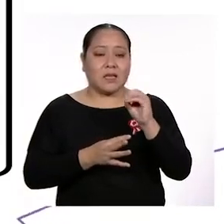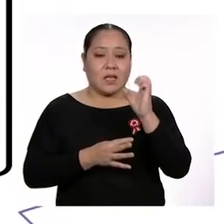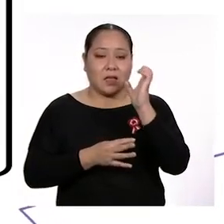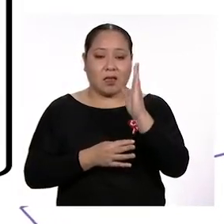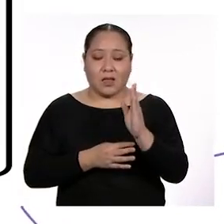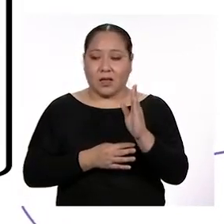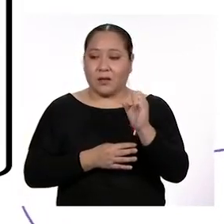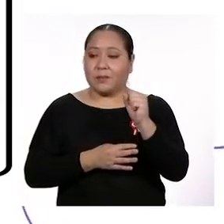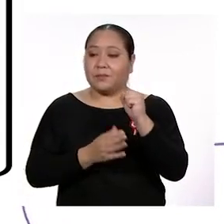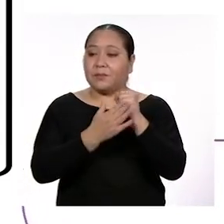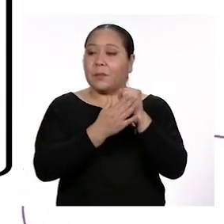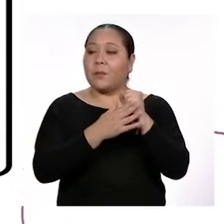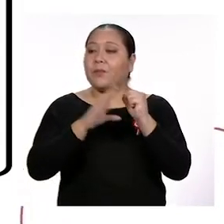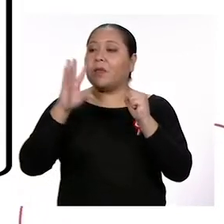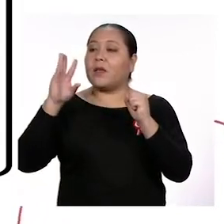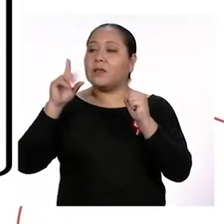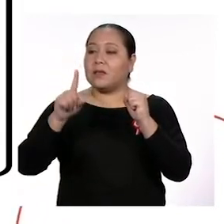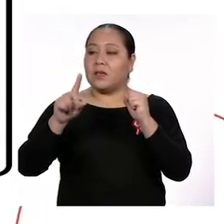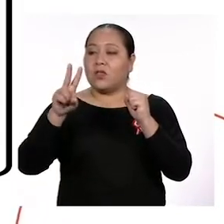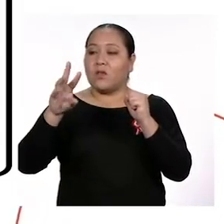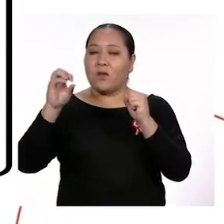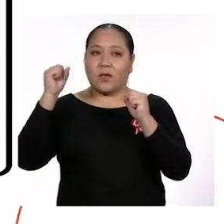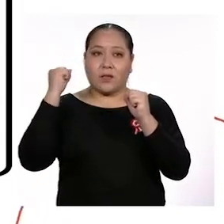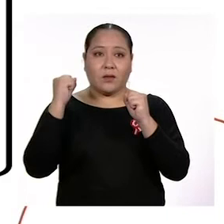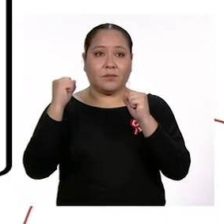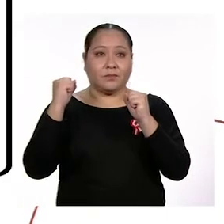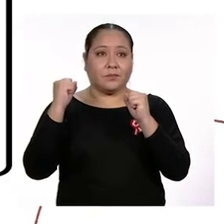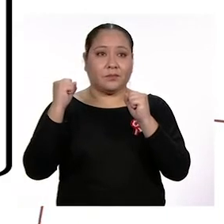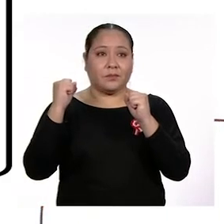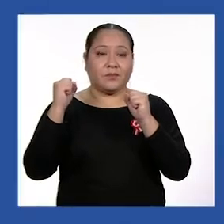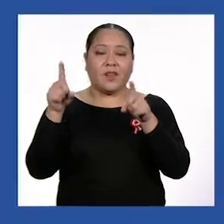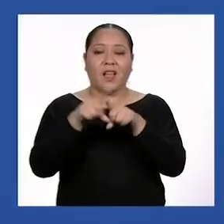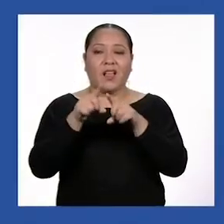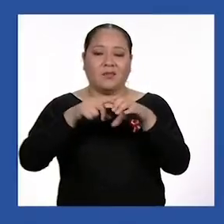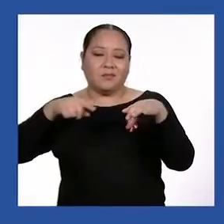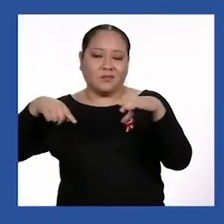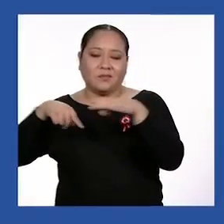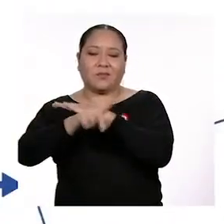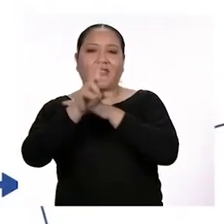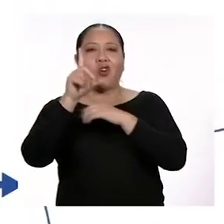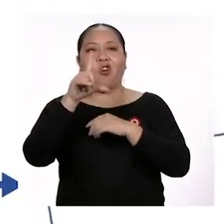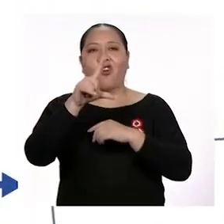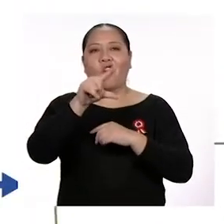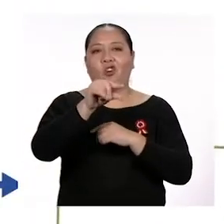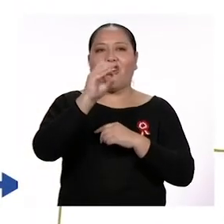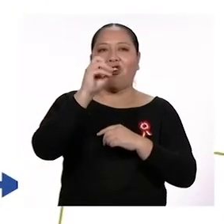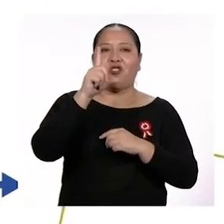60 hasta los 120 metros. Y claro, también metimos un gol.